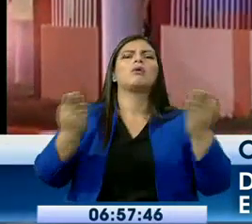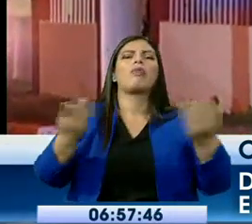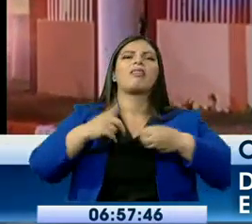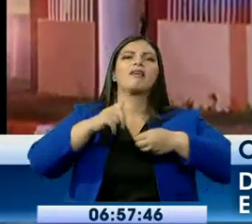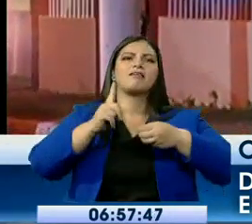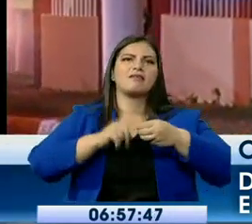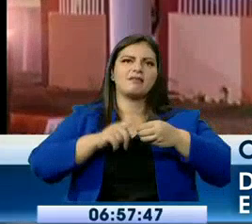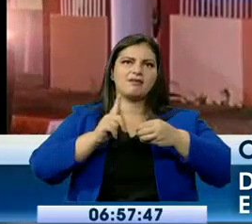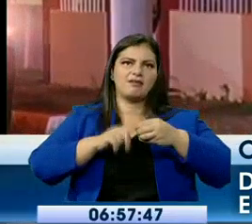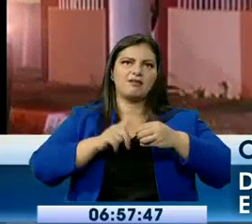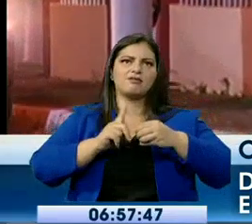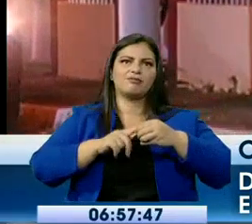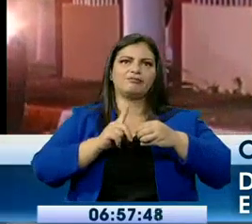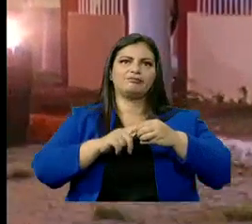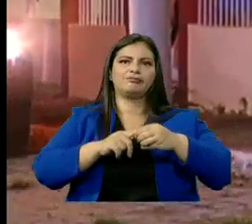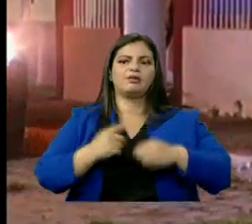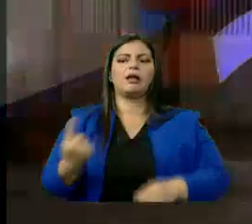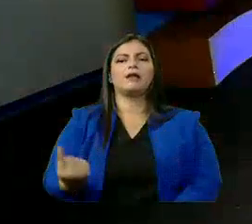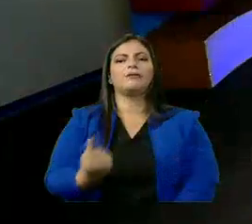Jorge Salazar.